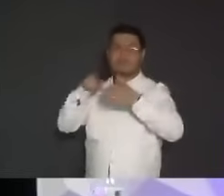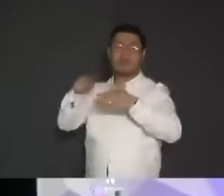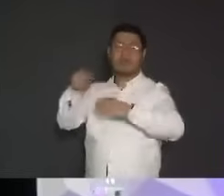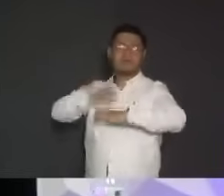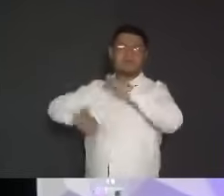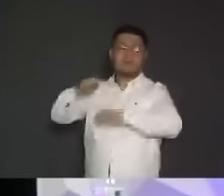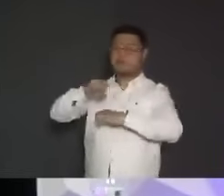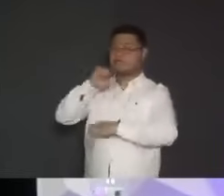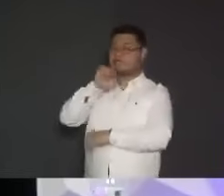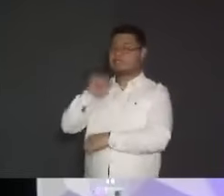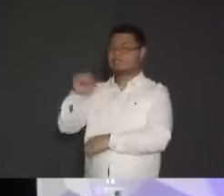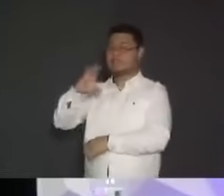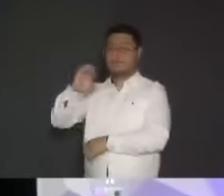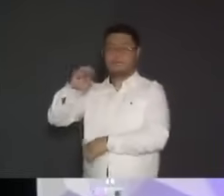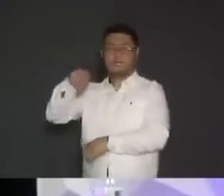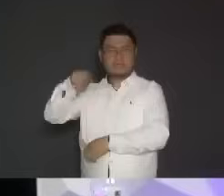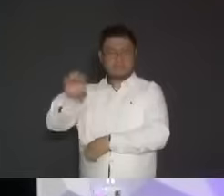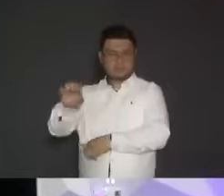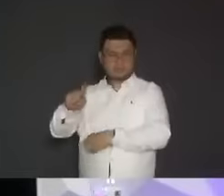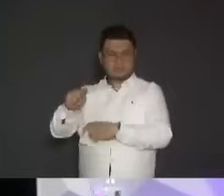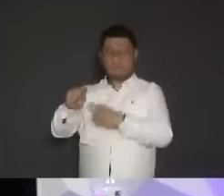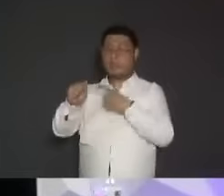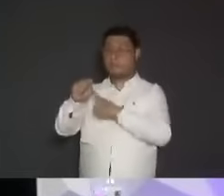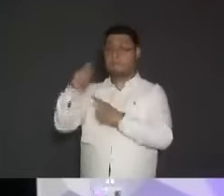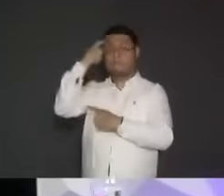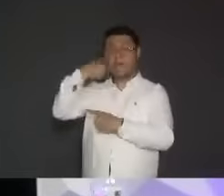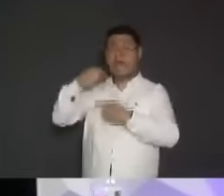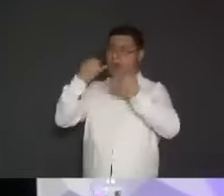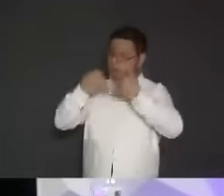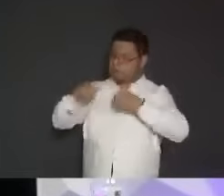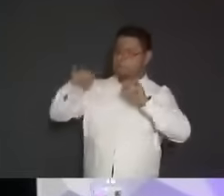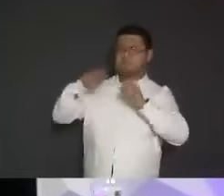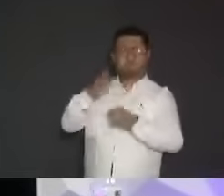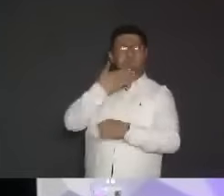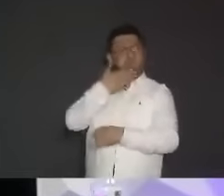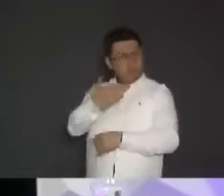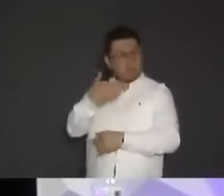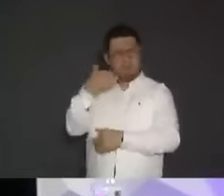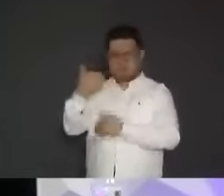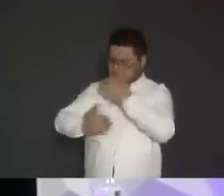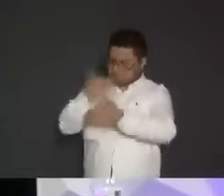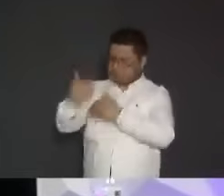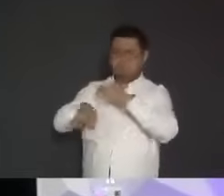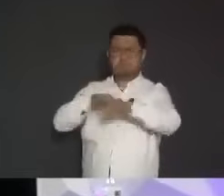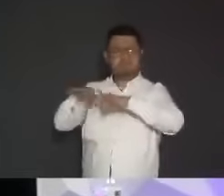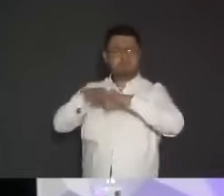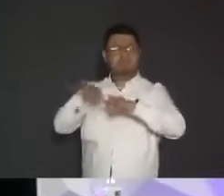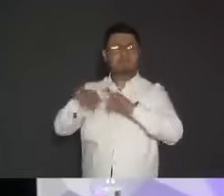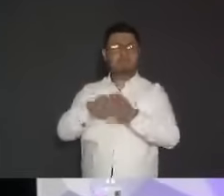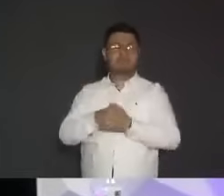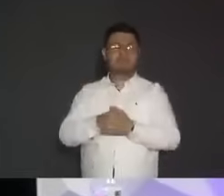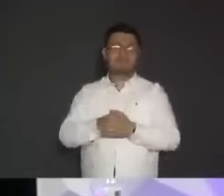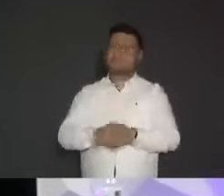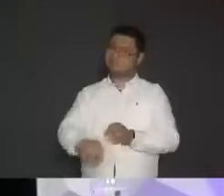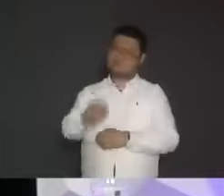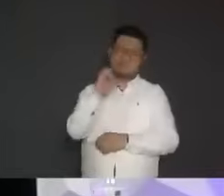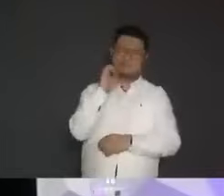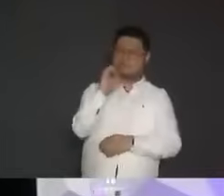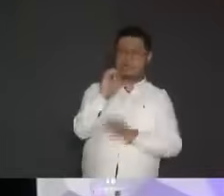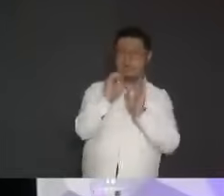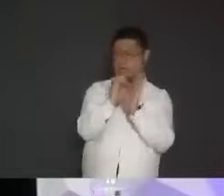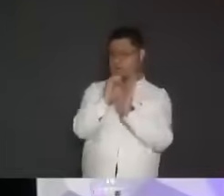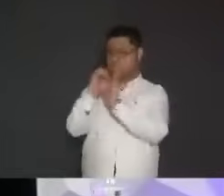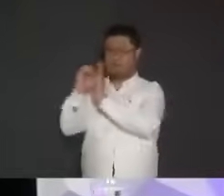haber apertura total para las licitaciones de las obras del gobierno del estado. No más un club de